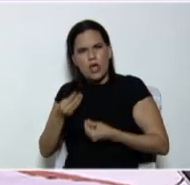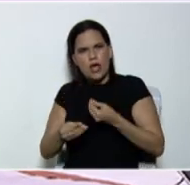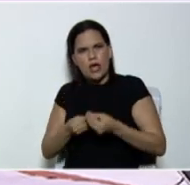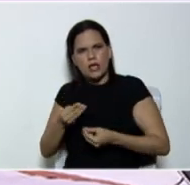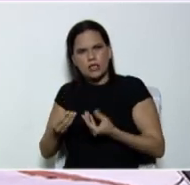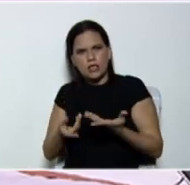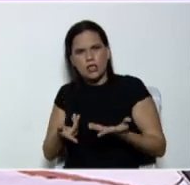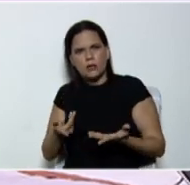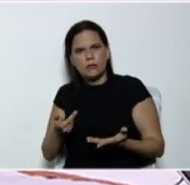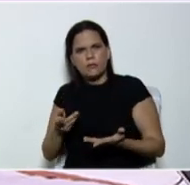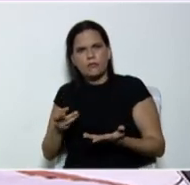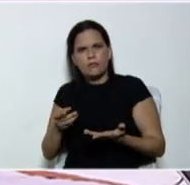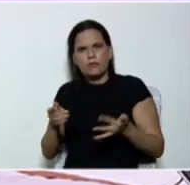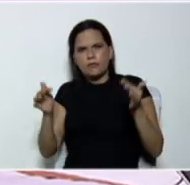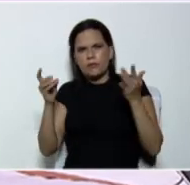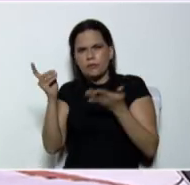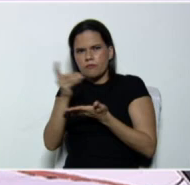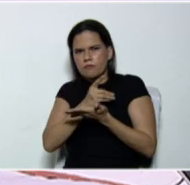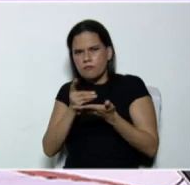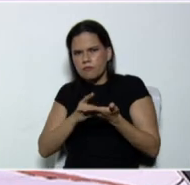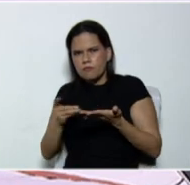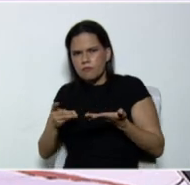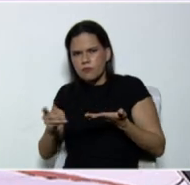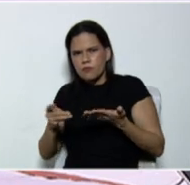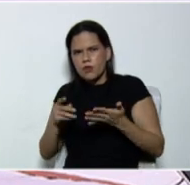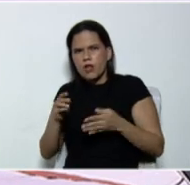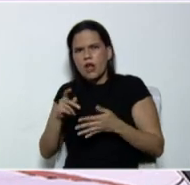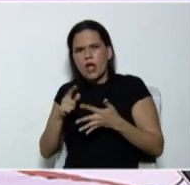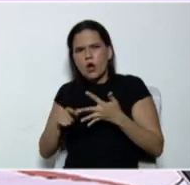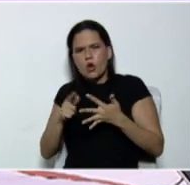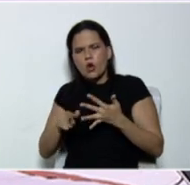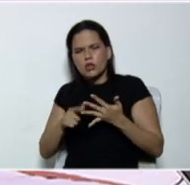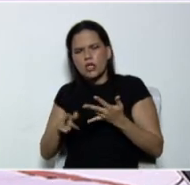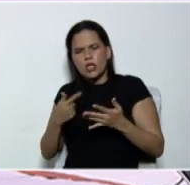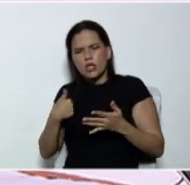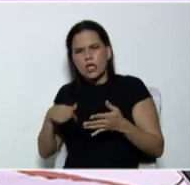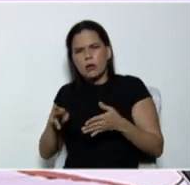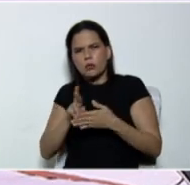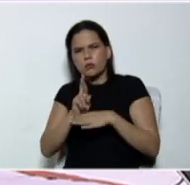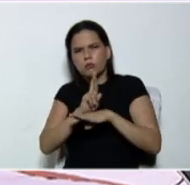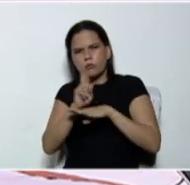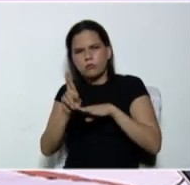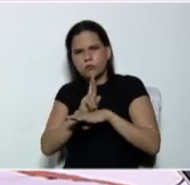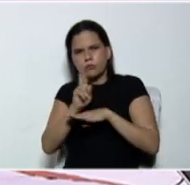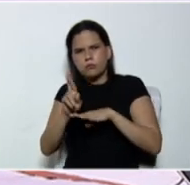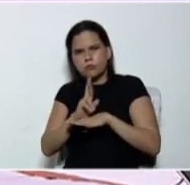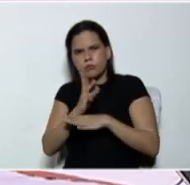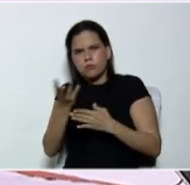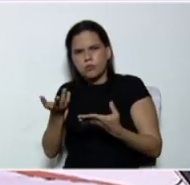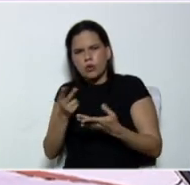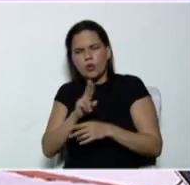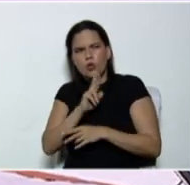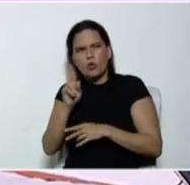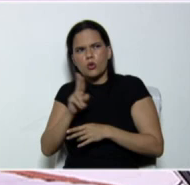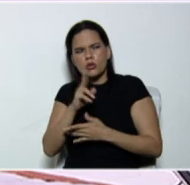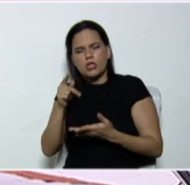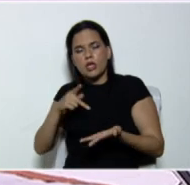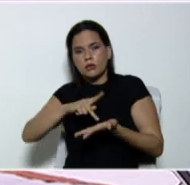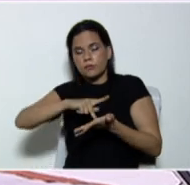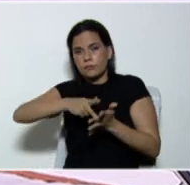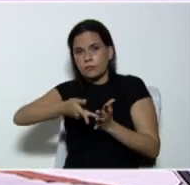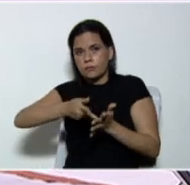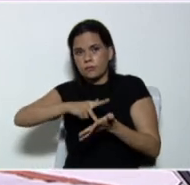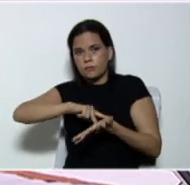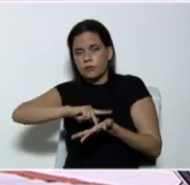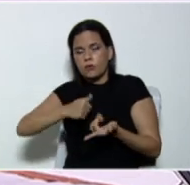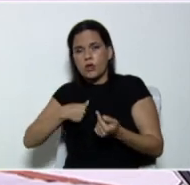buscar los materiales que tengamos a la mano para trazar los polígonos, utilizar adecuadamente el compás, por eso que